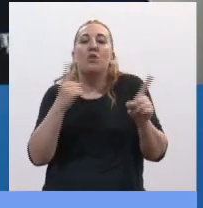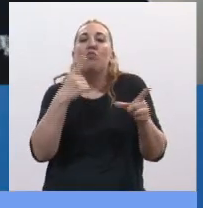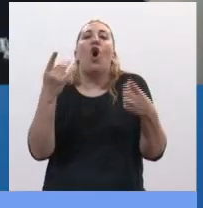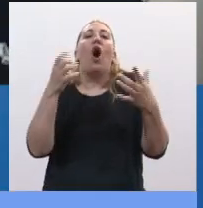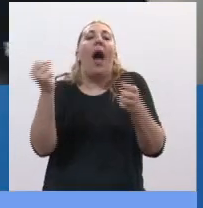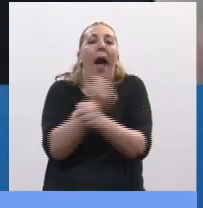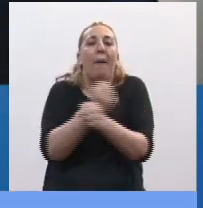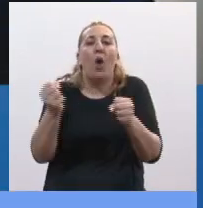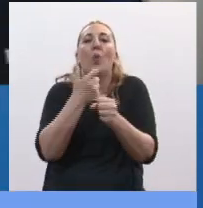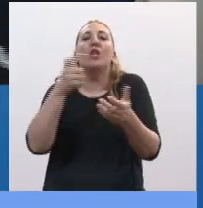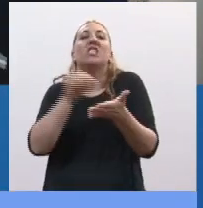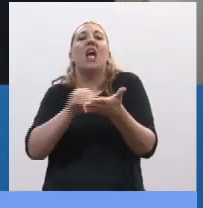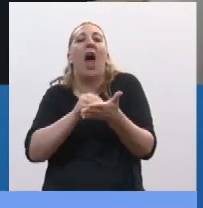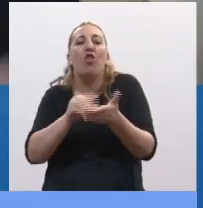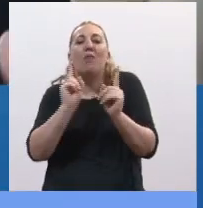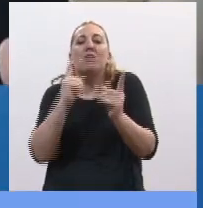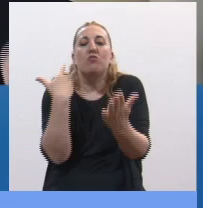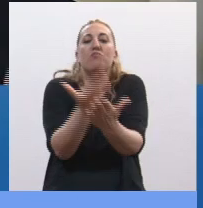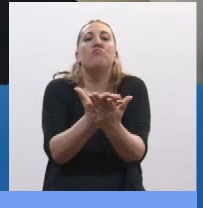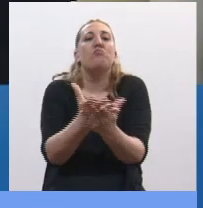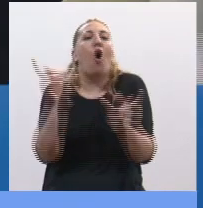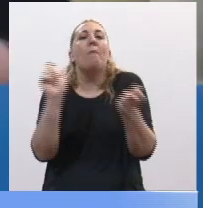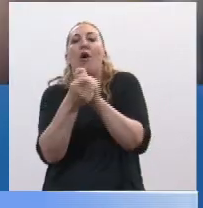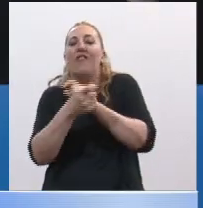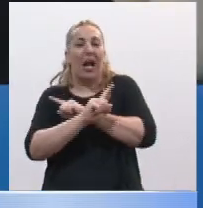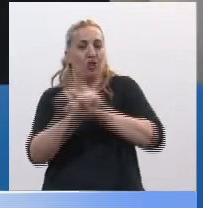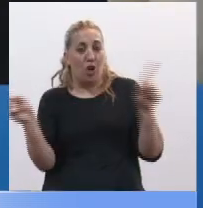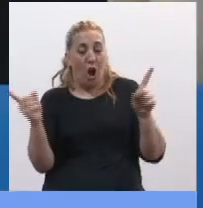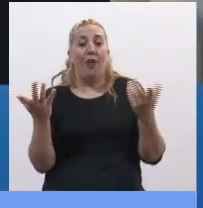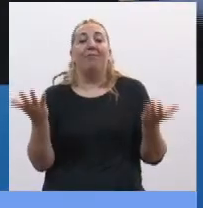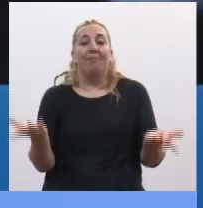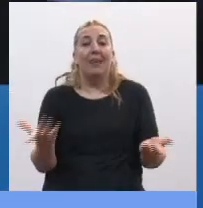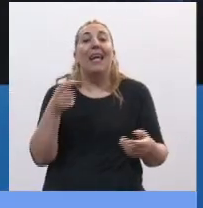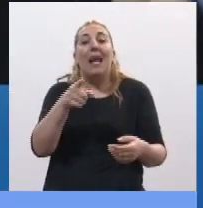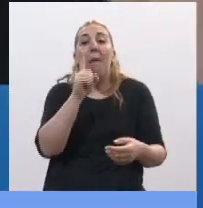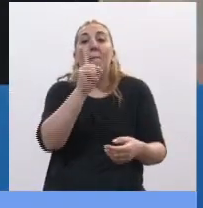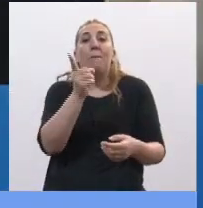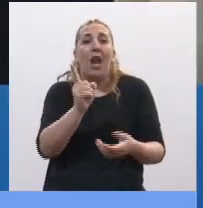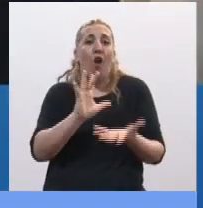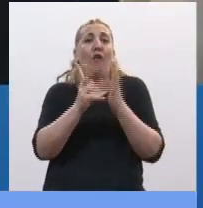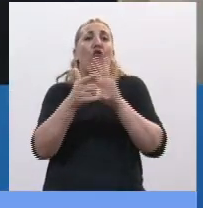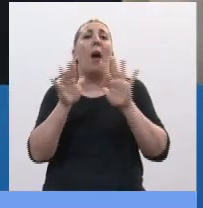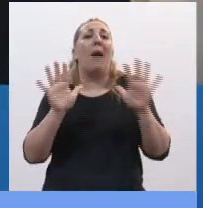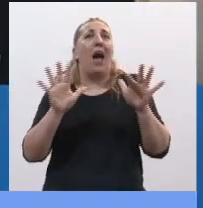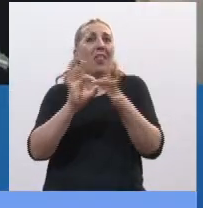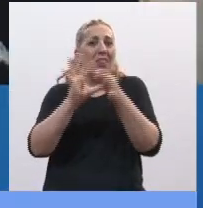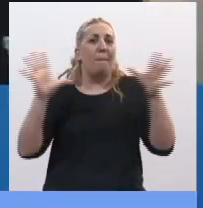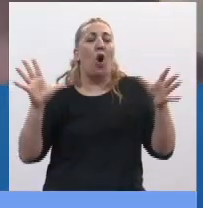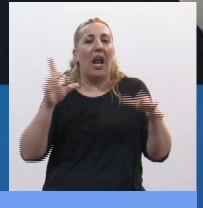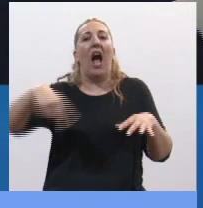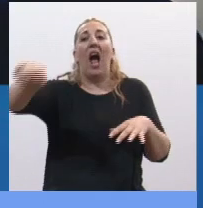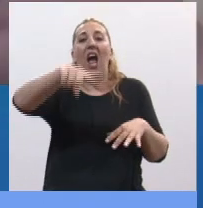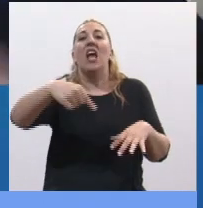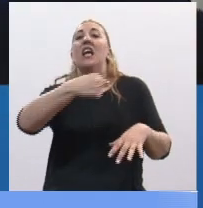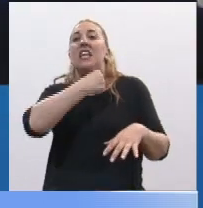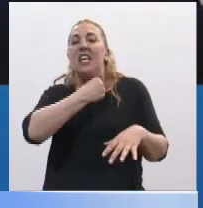el senador de la oposición lo presentó, sin ninguna modificación. Entonces, ante ese riesgo democrático, lo que